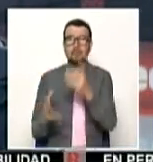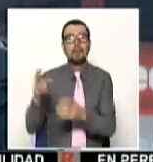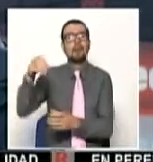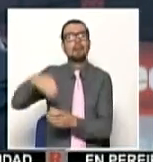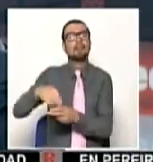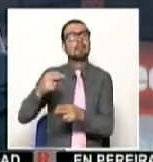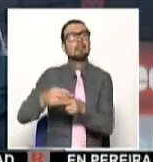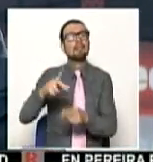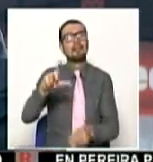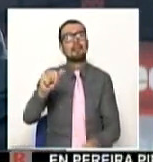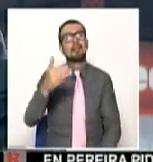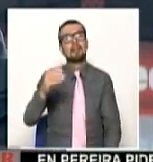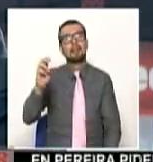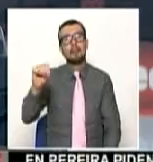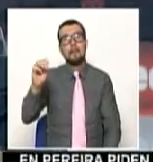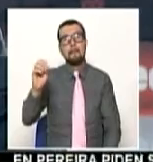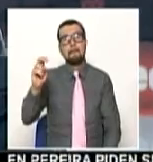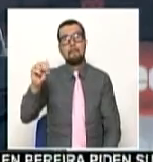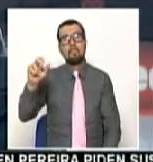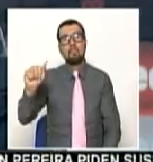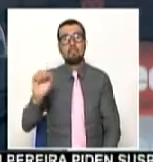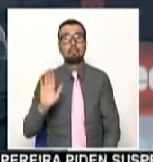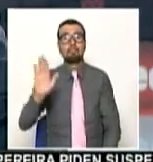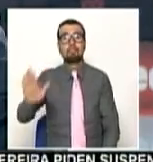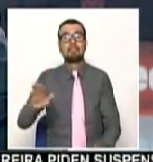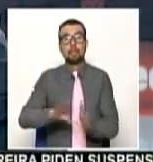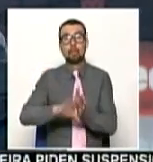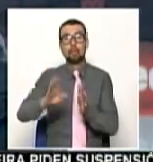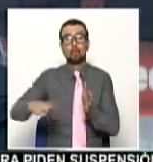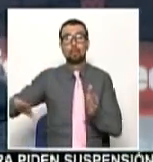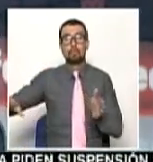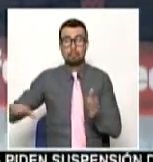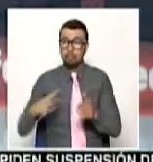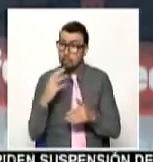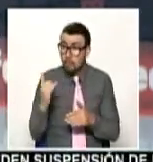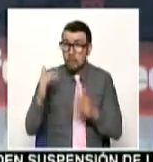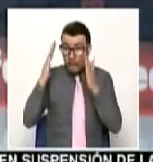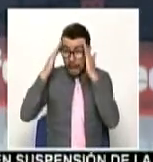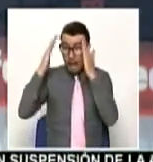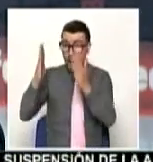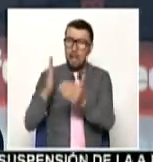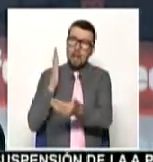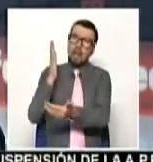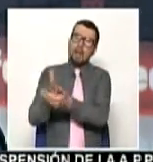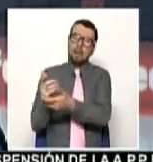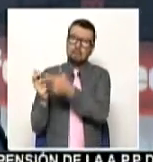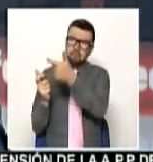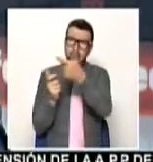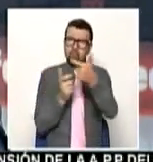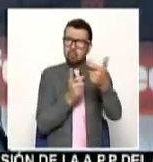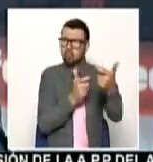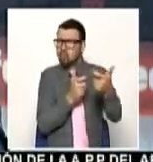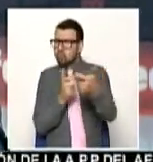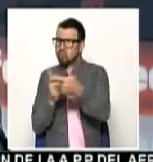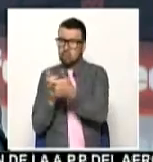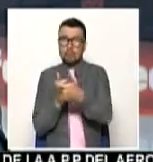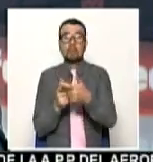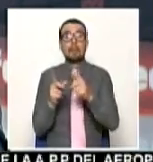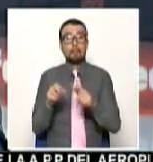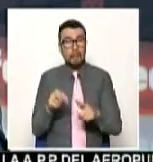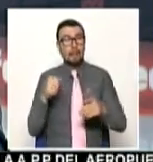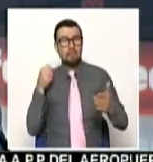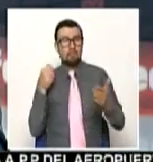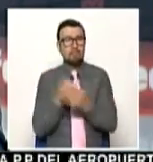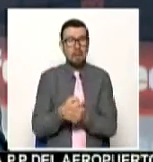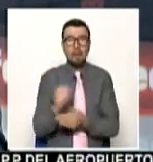de La Mona, en la vereda Bajo Huascal. Allí están atendiendo las unidades de bomberos esta situación. De igual manera, se reporta un